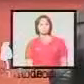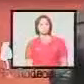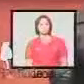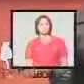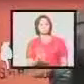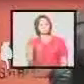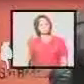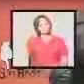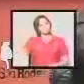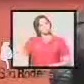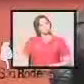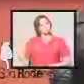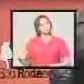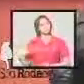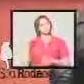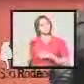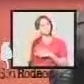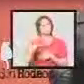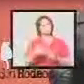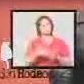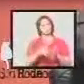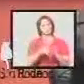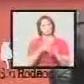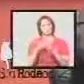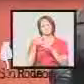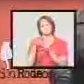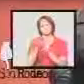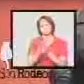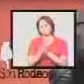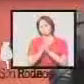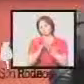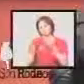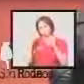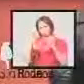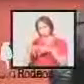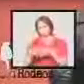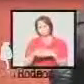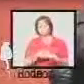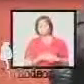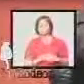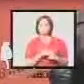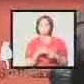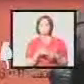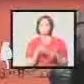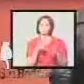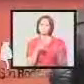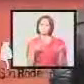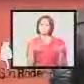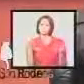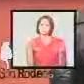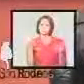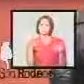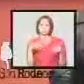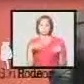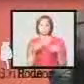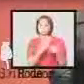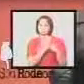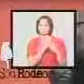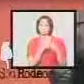tiempo le fui a una persona... un electrodoméstico, la persona no volvió a